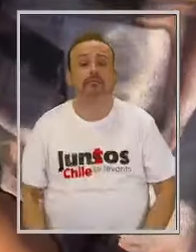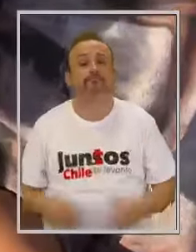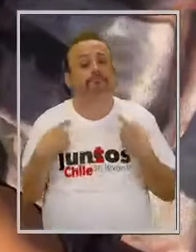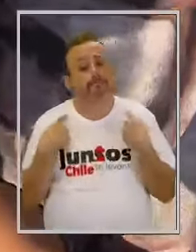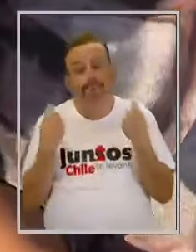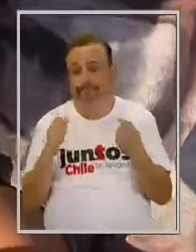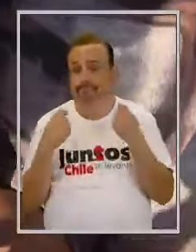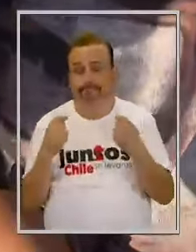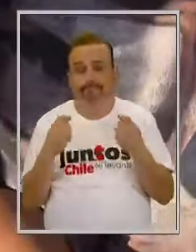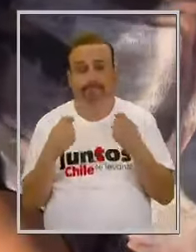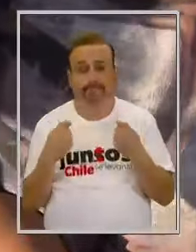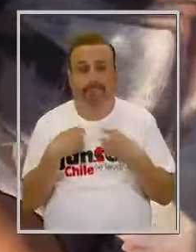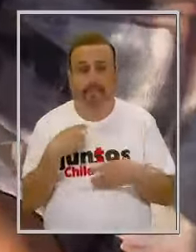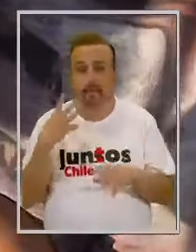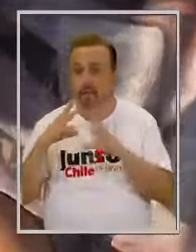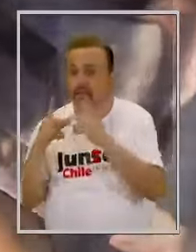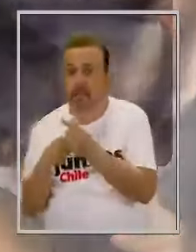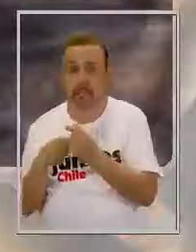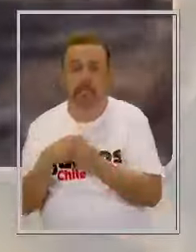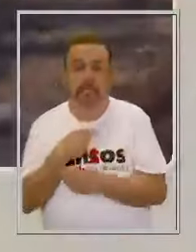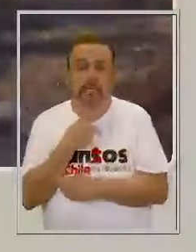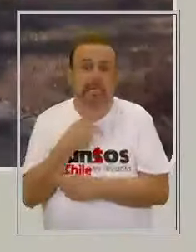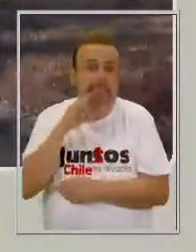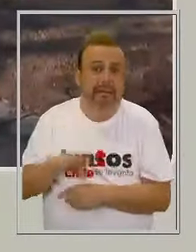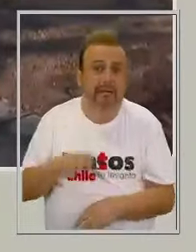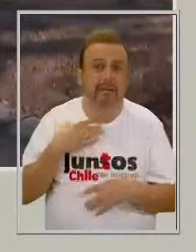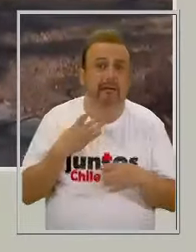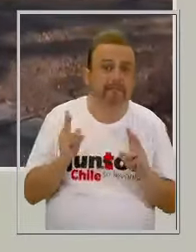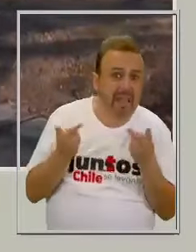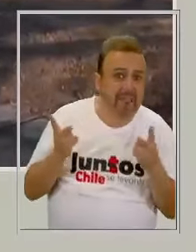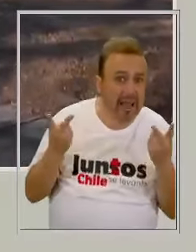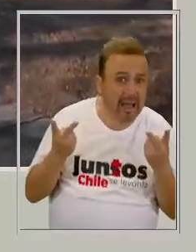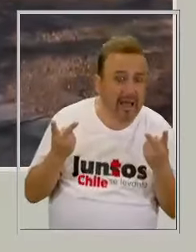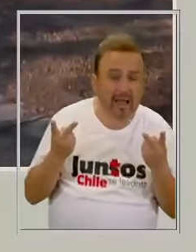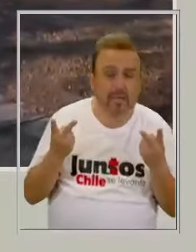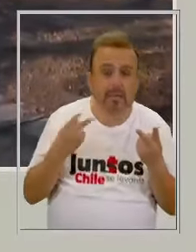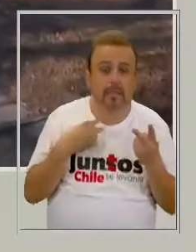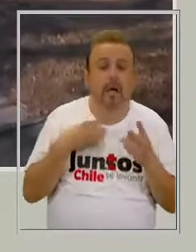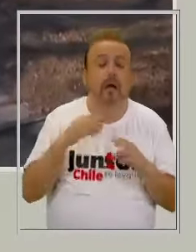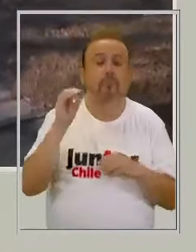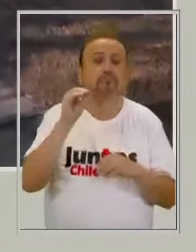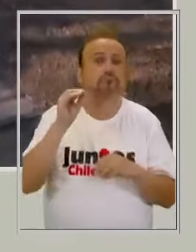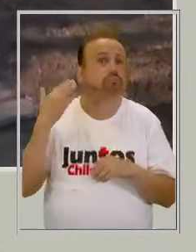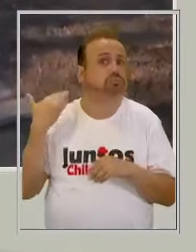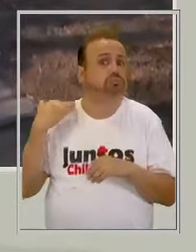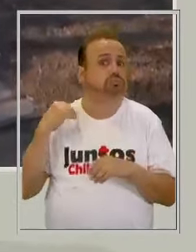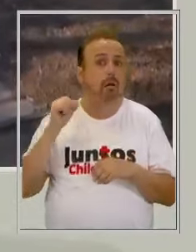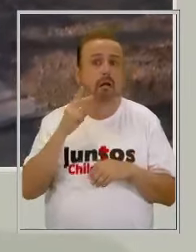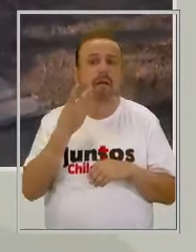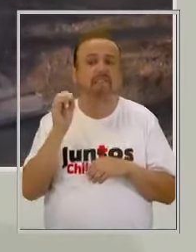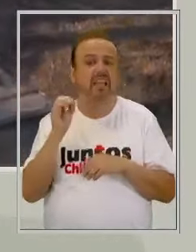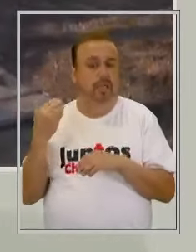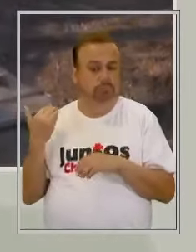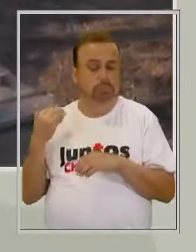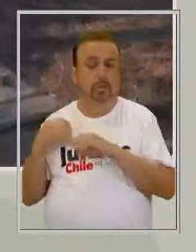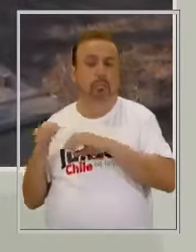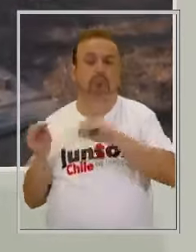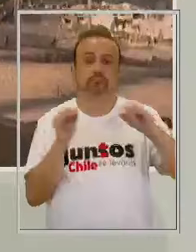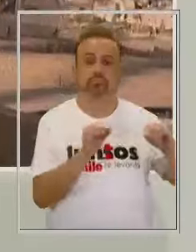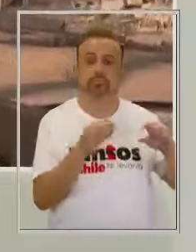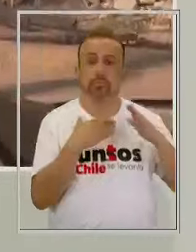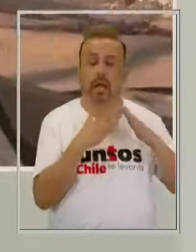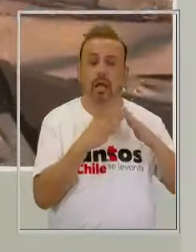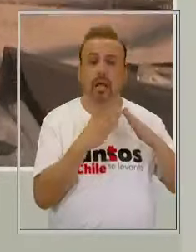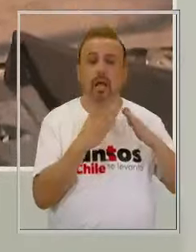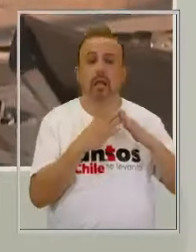tratar. Yo quería saber si alguien de mi familia estaba viva, porque yo me había mudado hace poco, el 20, y había quedado mi amiga